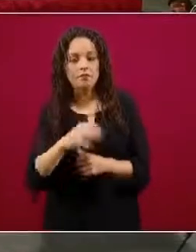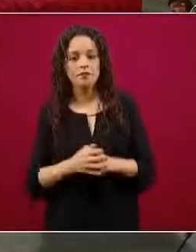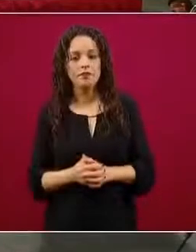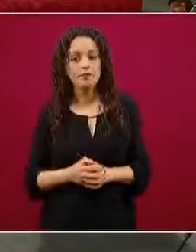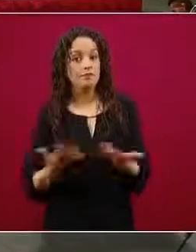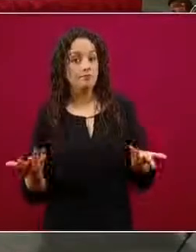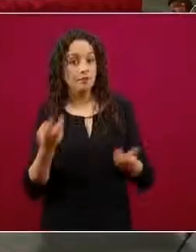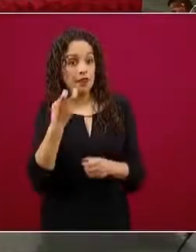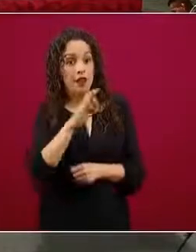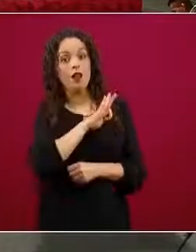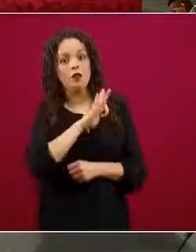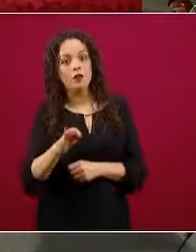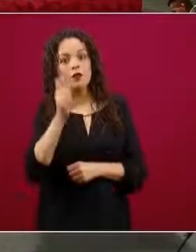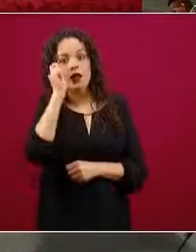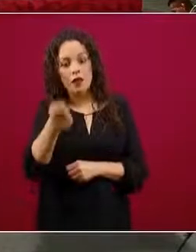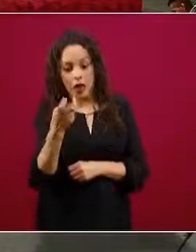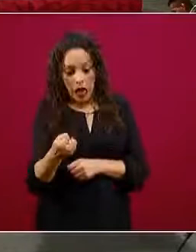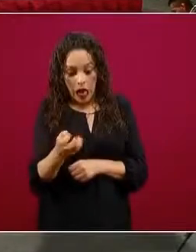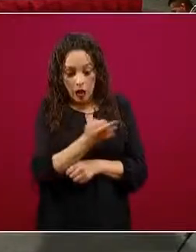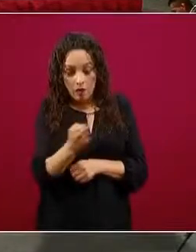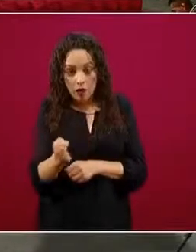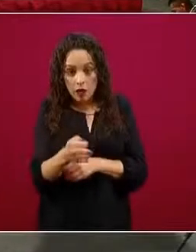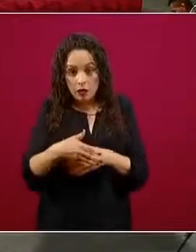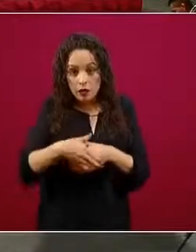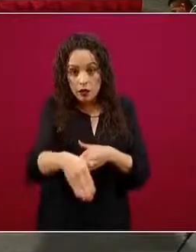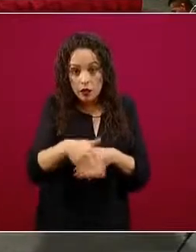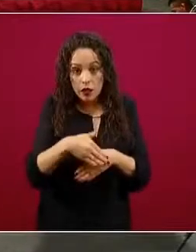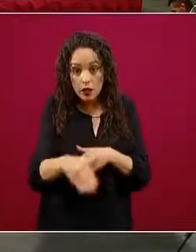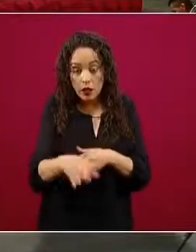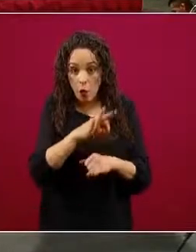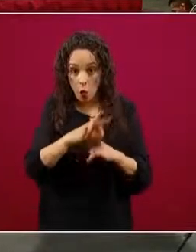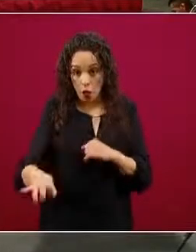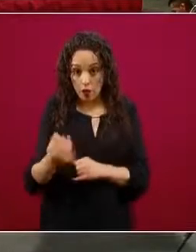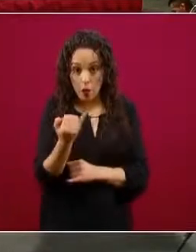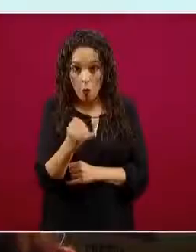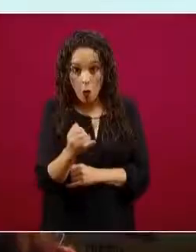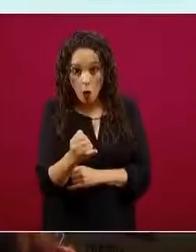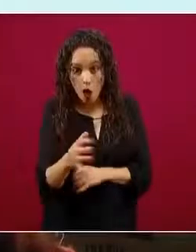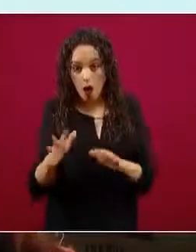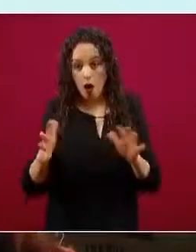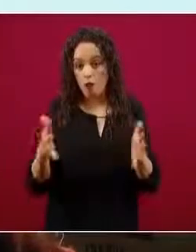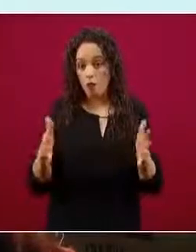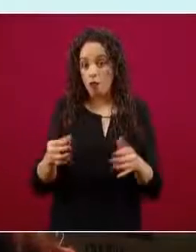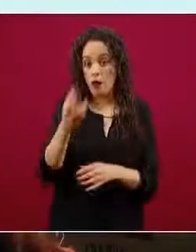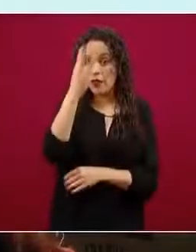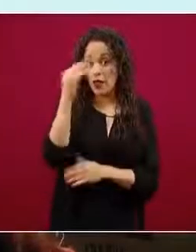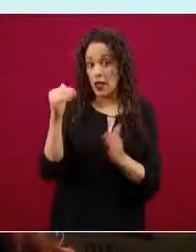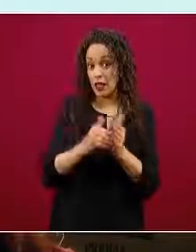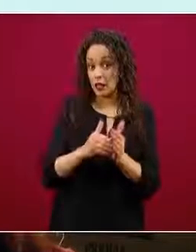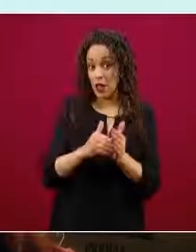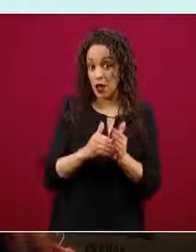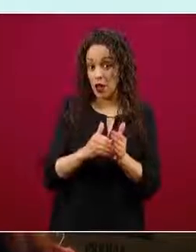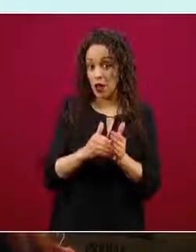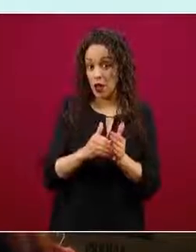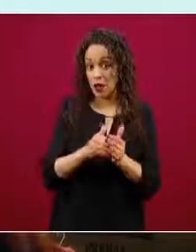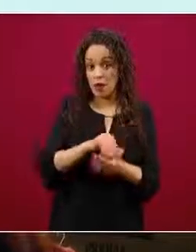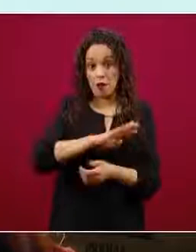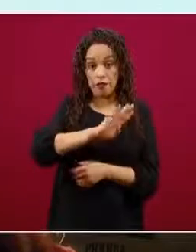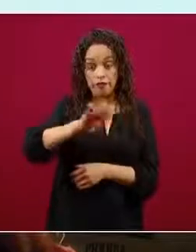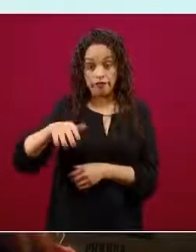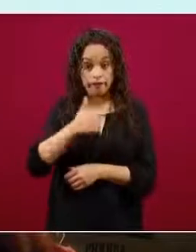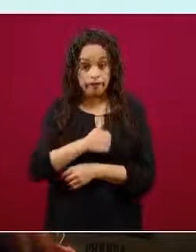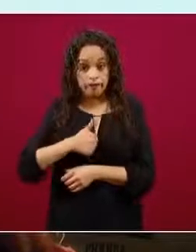de que podíamos esperar para estas fechas, fin de junio, algo así como 3,000 defunciones, y